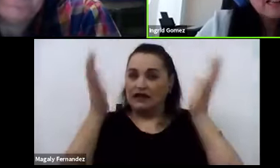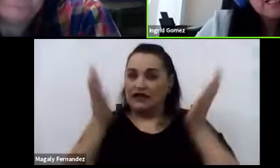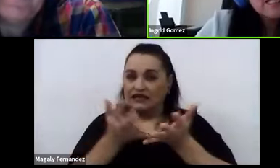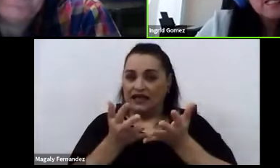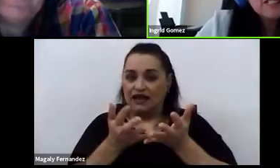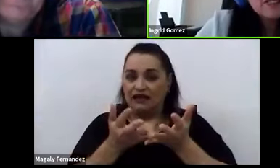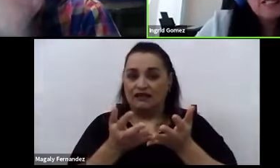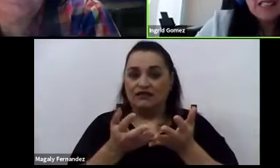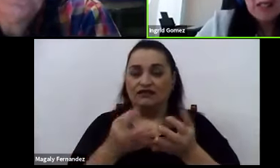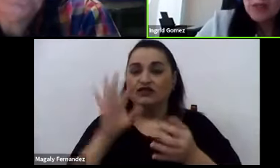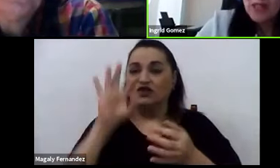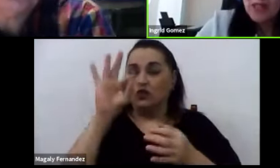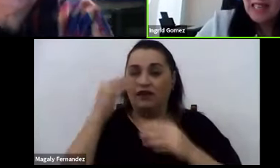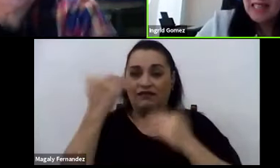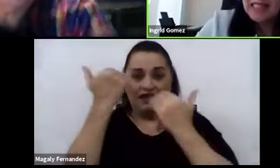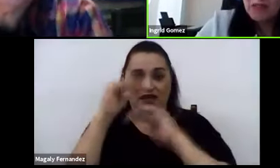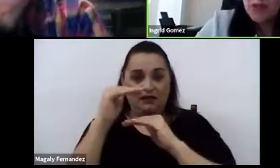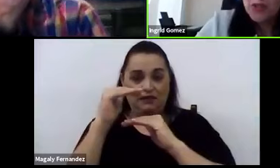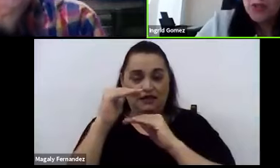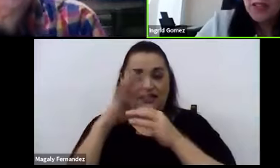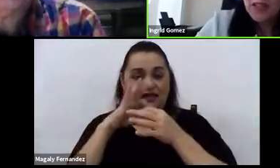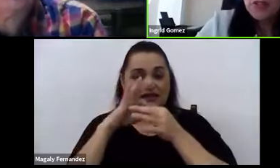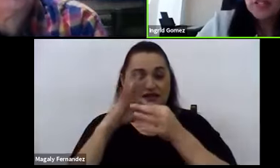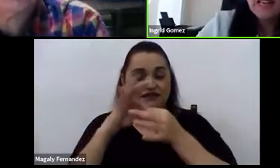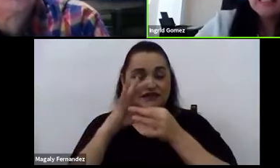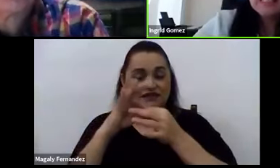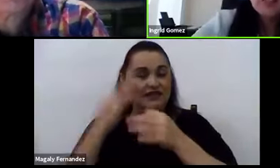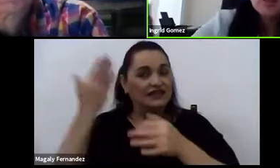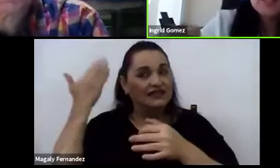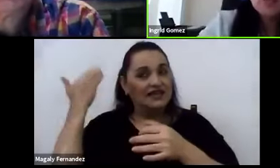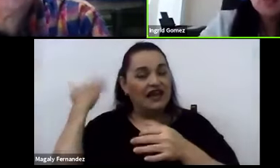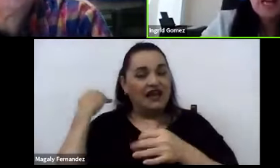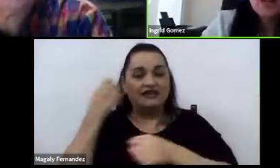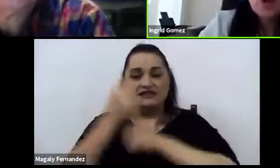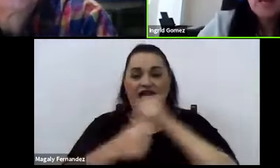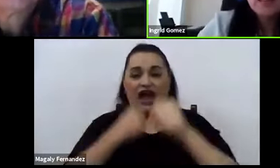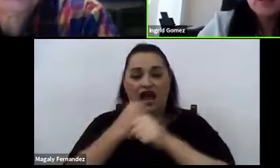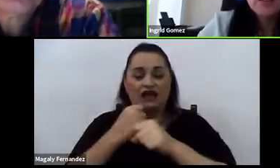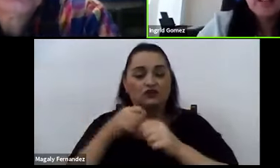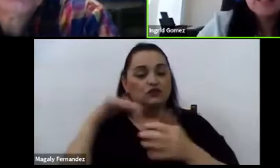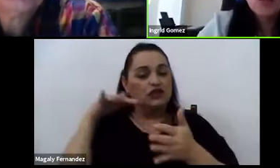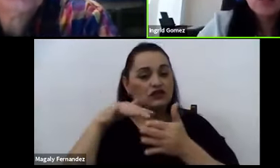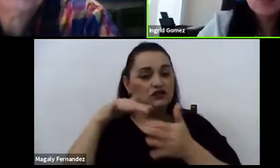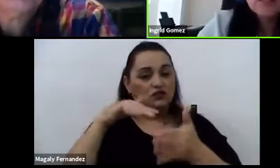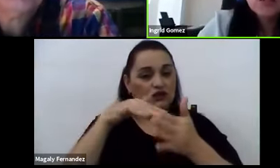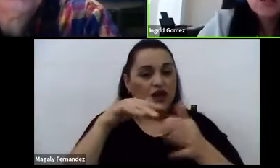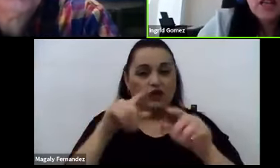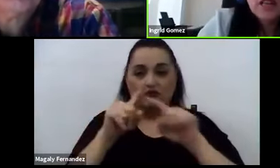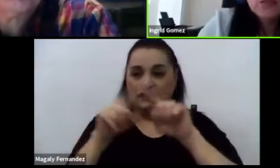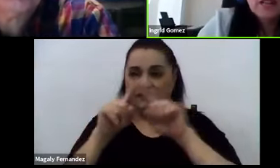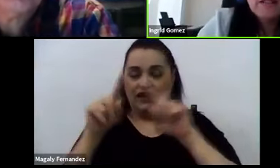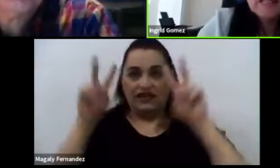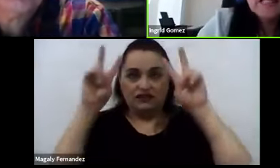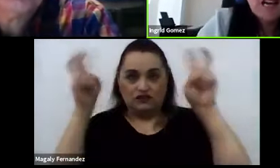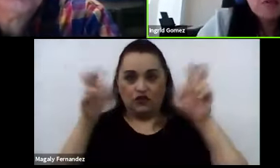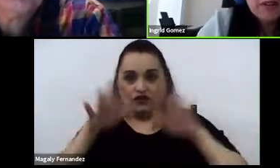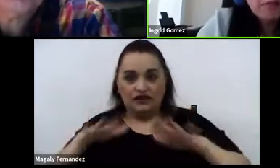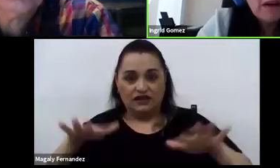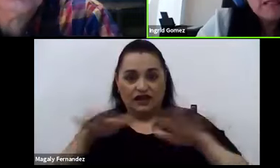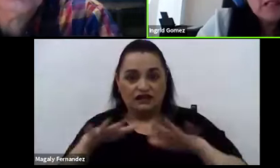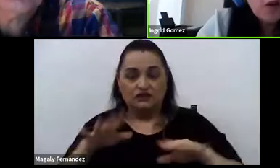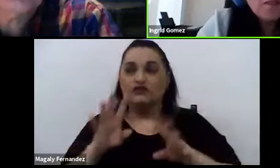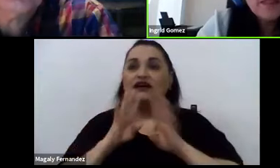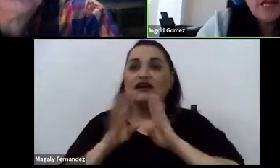límites que están referidos ya desde hace muchos años y han sido estudiados en diferentes contextos. Nos hablabas de